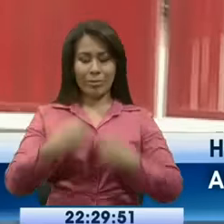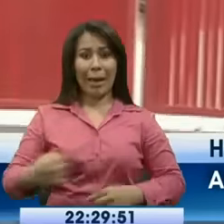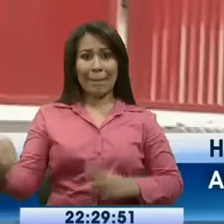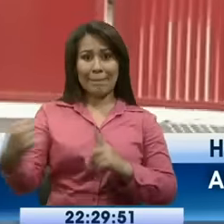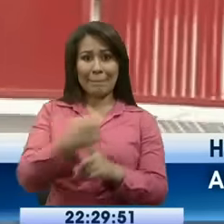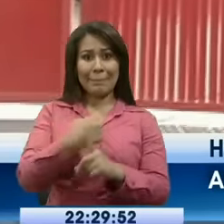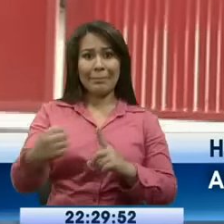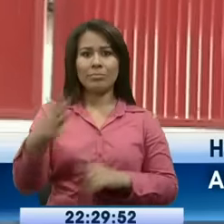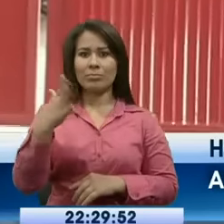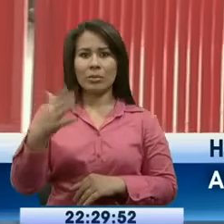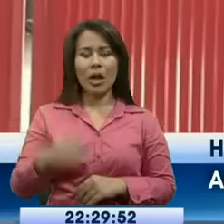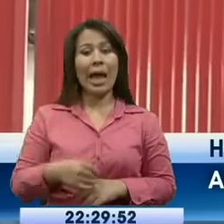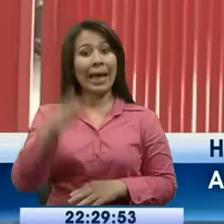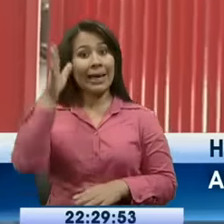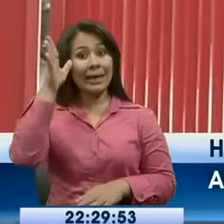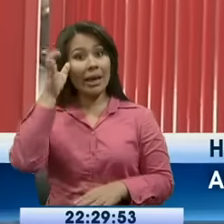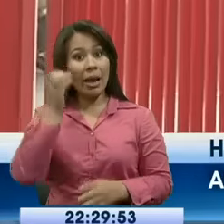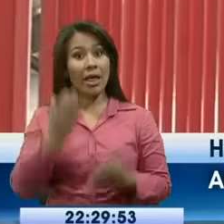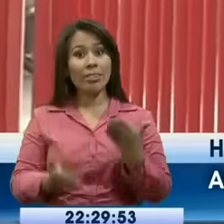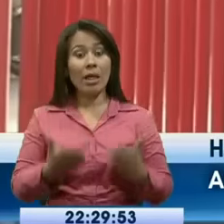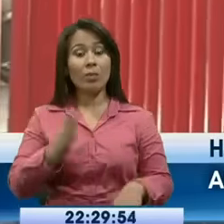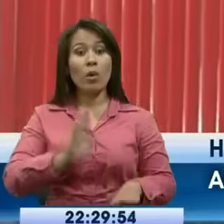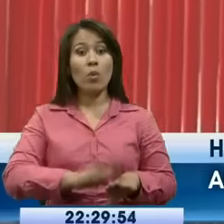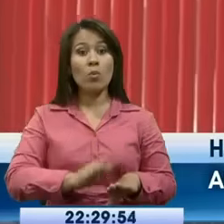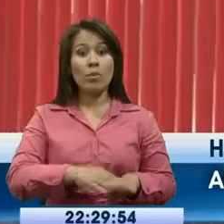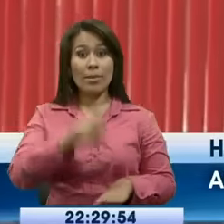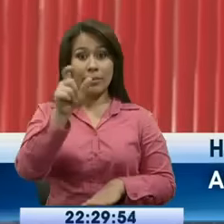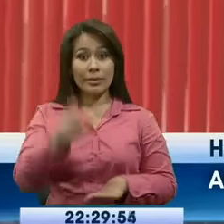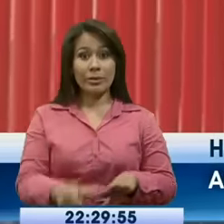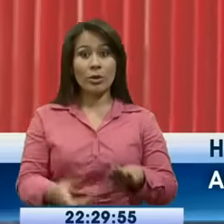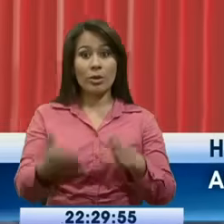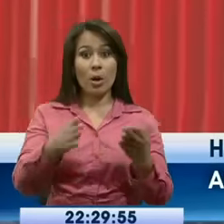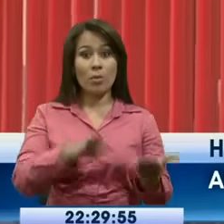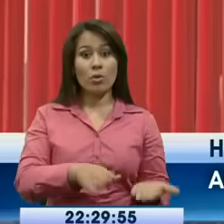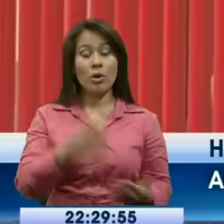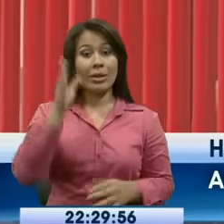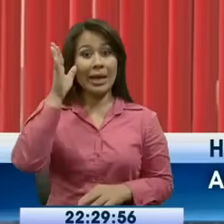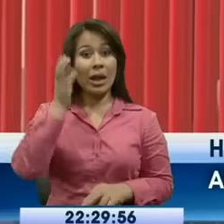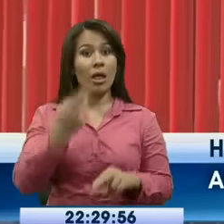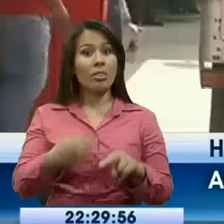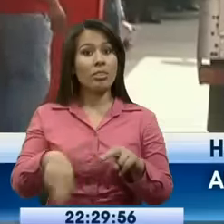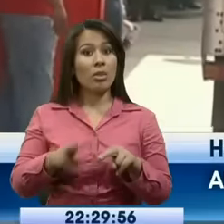violencia, por lo que se presume que la causa de muerte pudo haber sido natural.